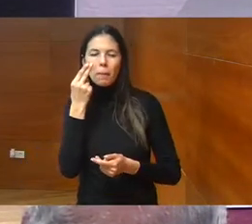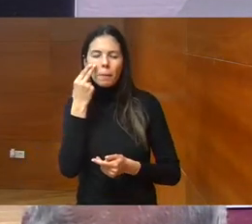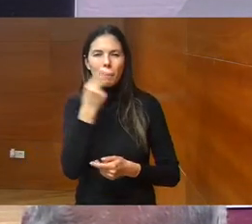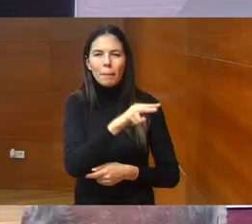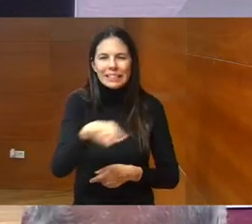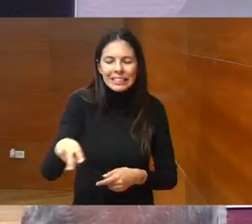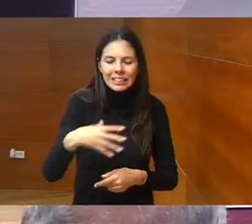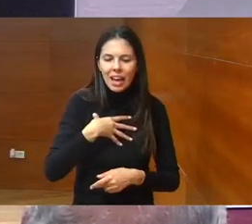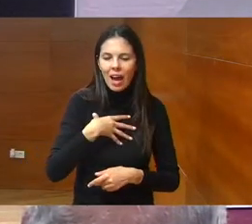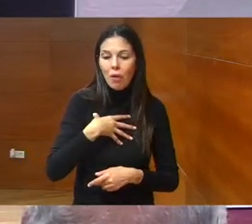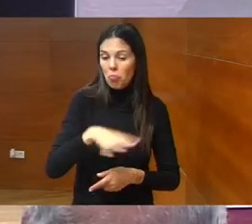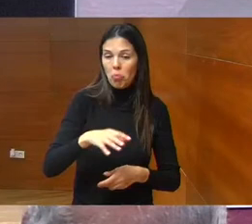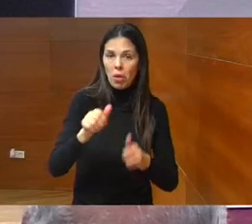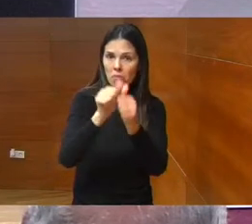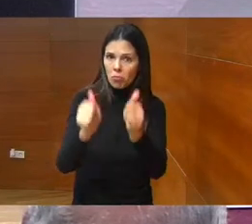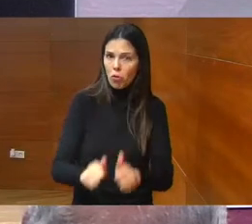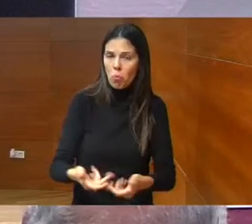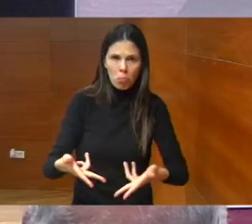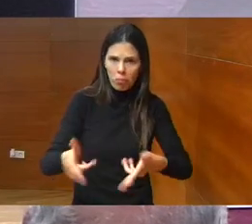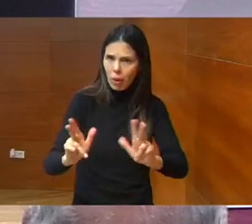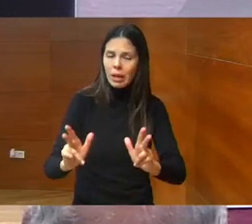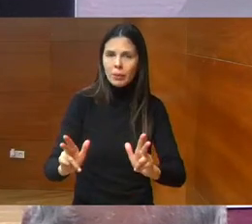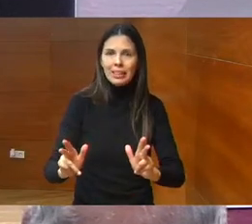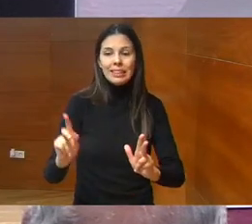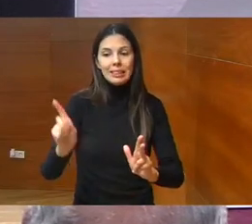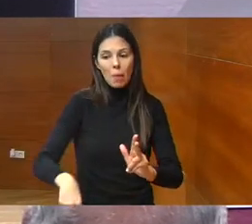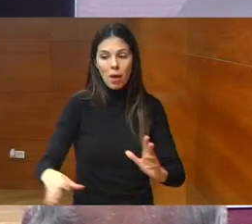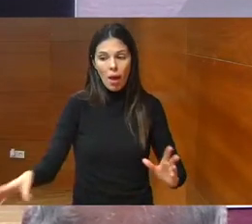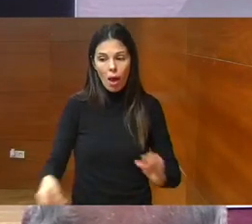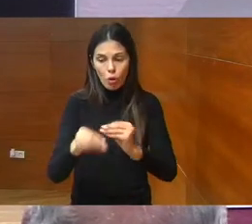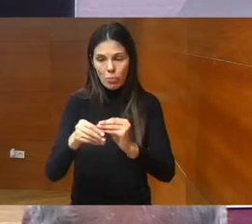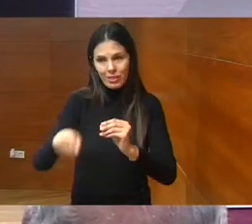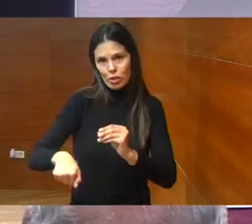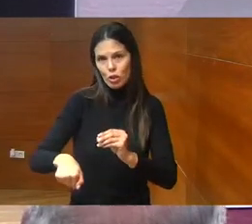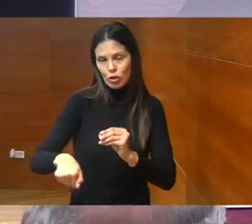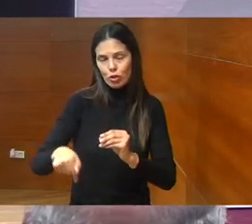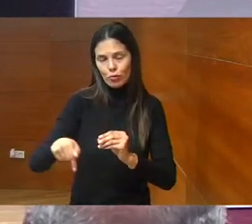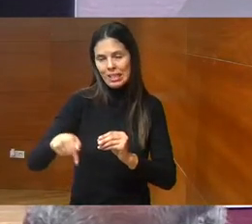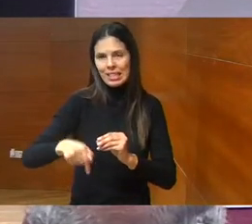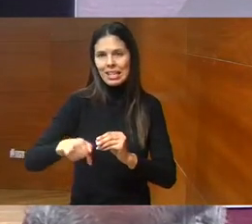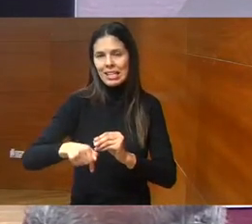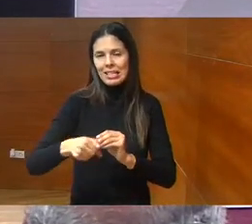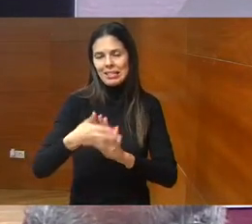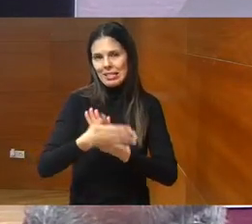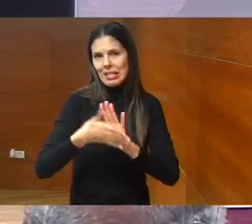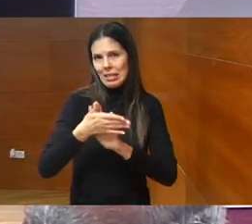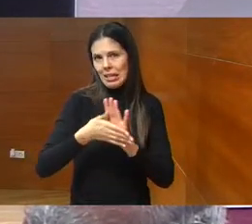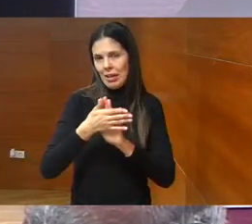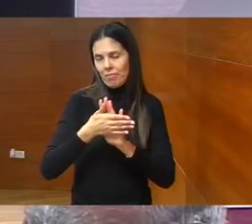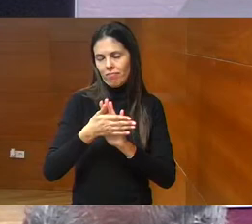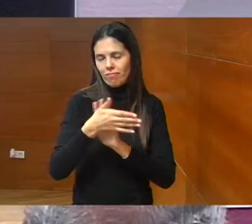libre esos puntos y acompañado también de este de este faladoiro